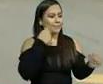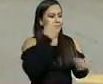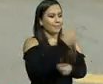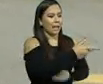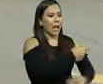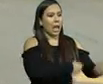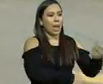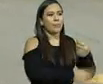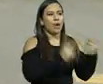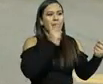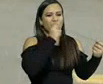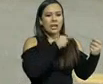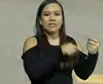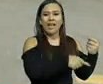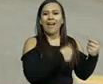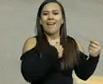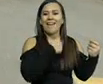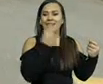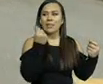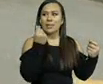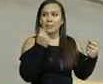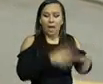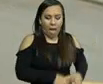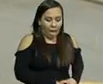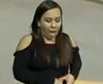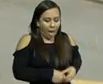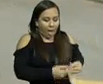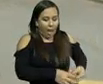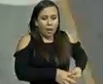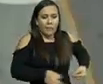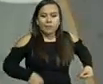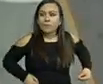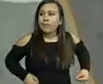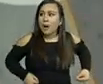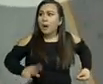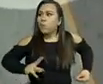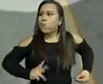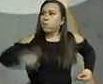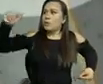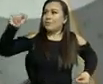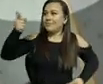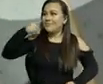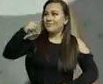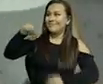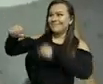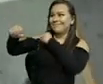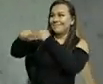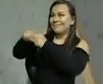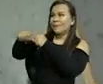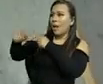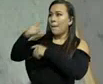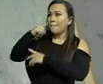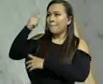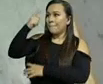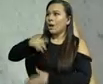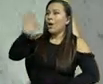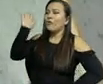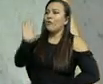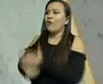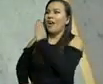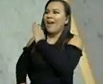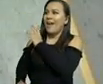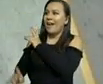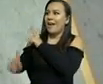pero en este momento para ver que tenía plata ahí procederá a saltar durante el enfrentamiento del antisocial logró escapar en